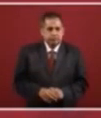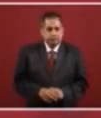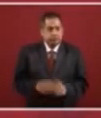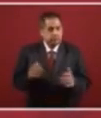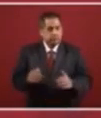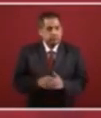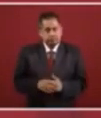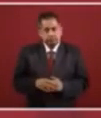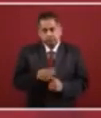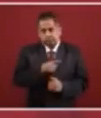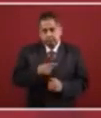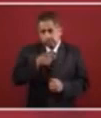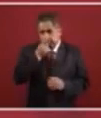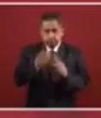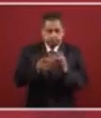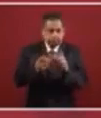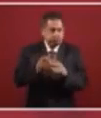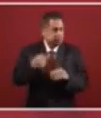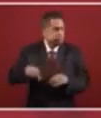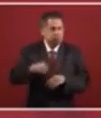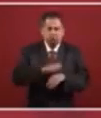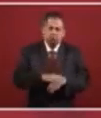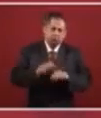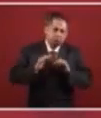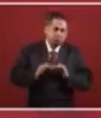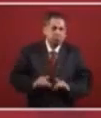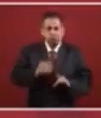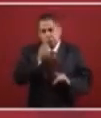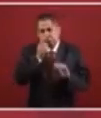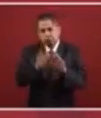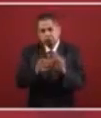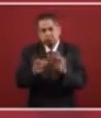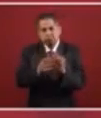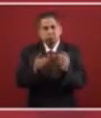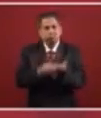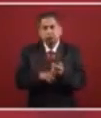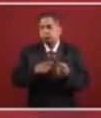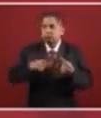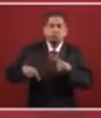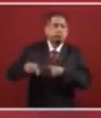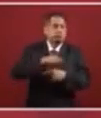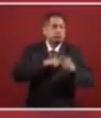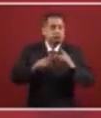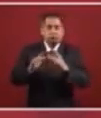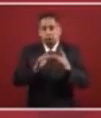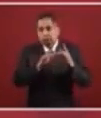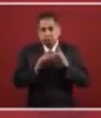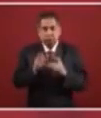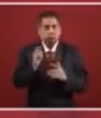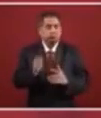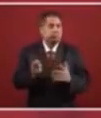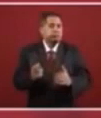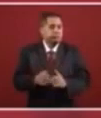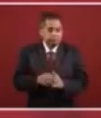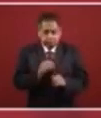y debemos estar tranquilos decirles a los que interactúan en redes sociales